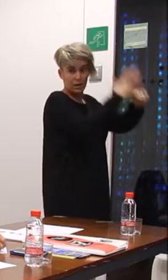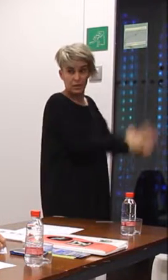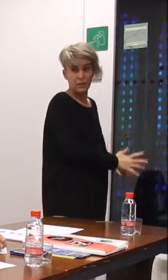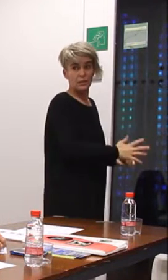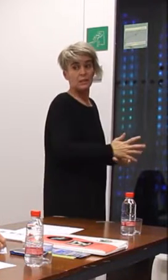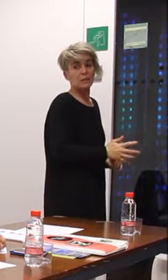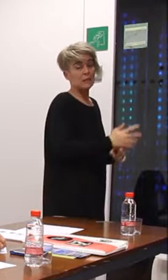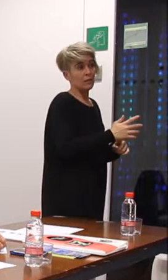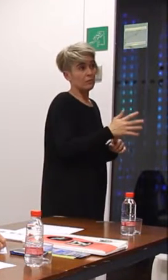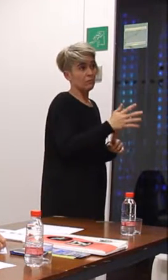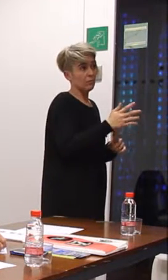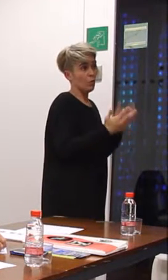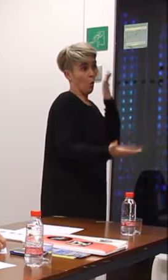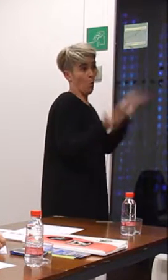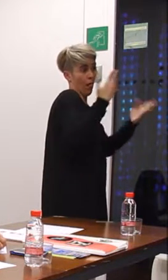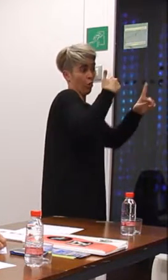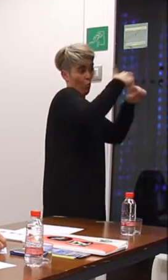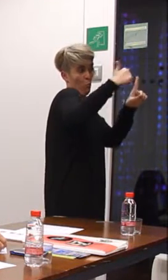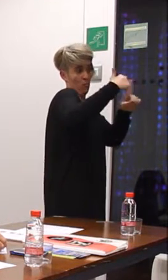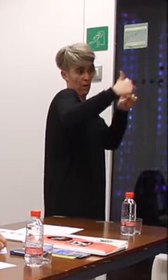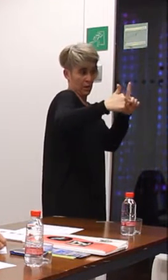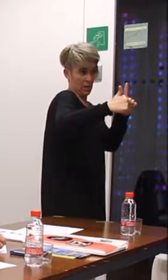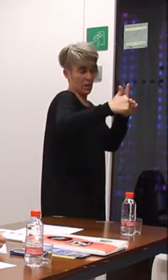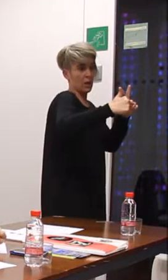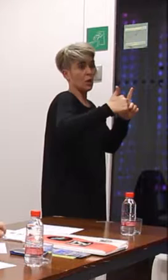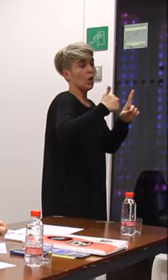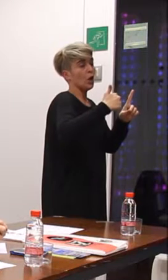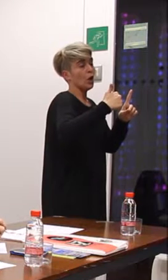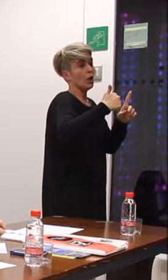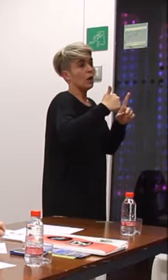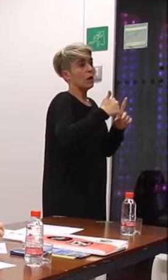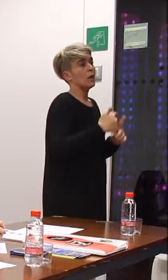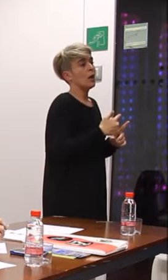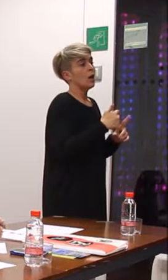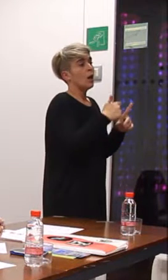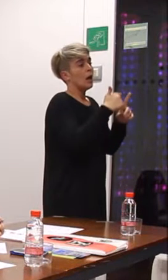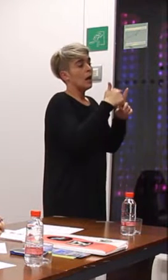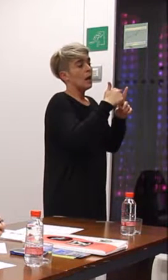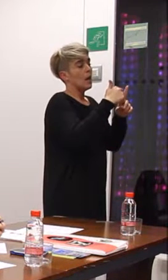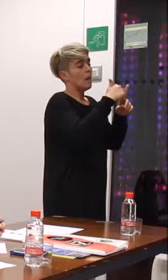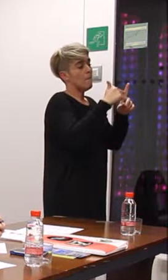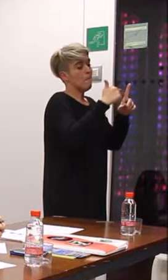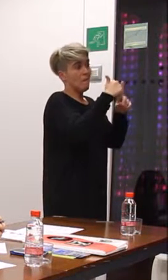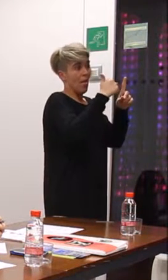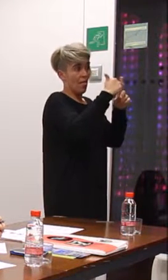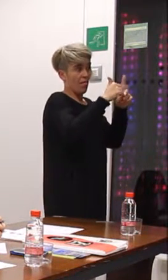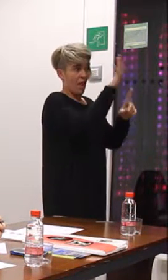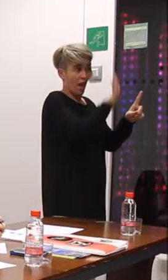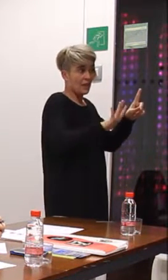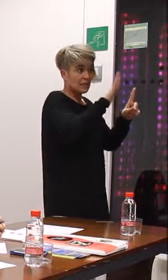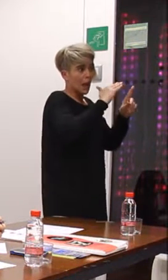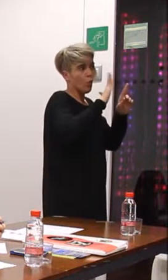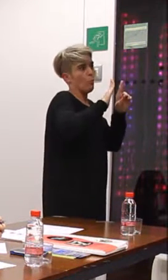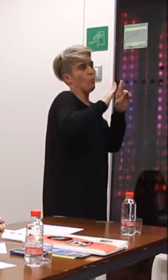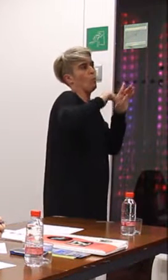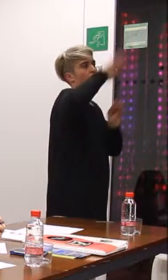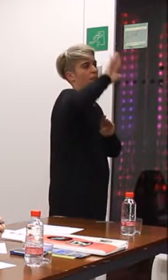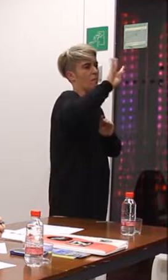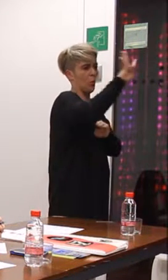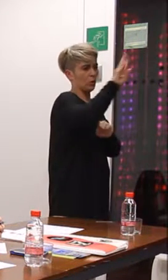en renta media y estamos por encima de la media estatal en 4,3 puntos. En estos